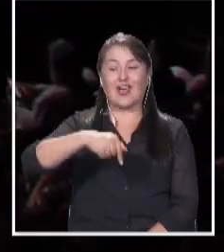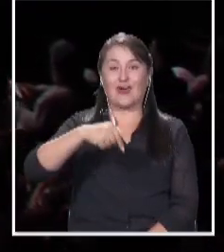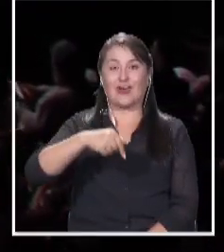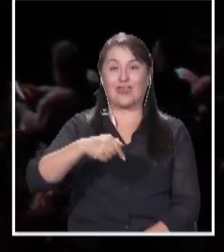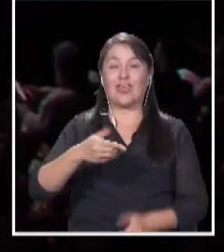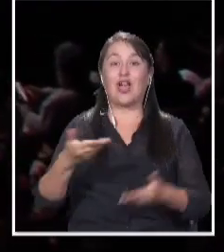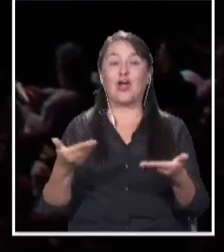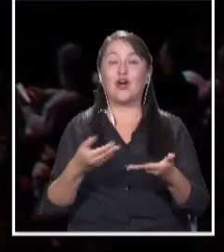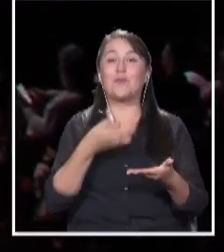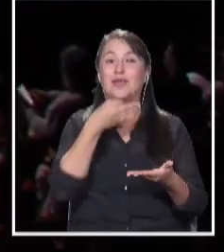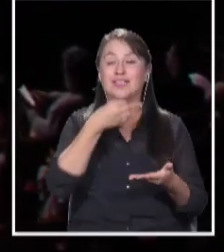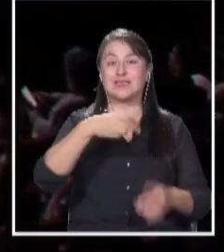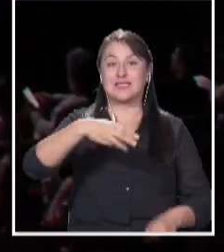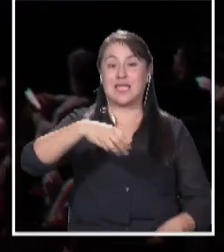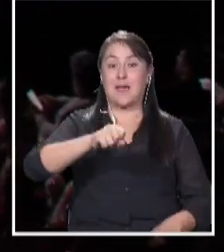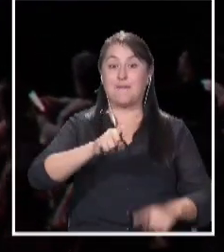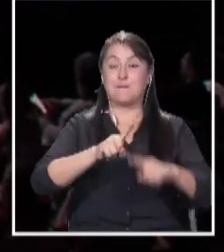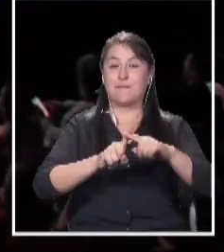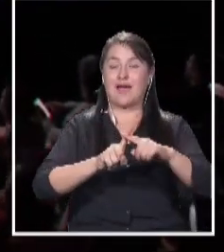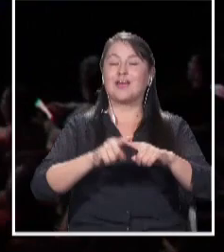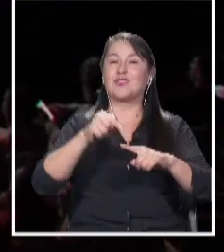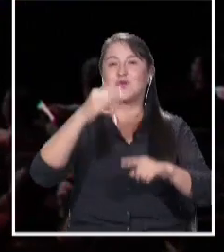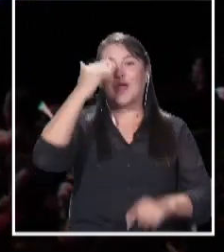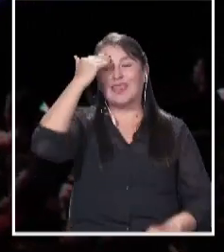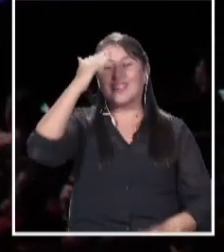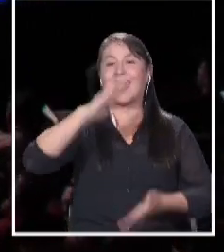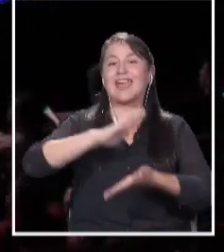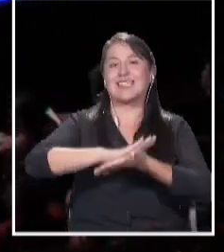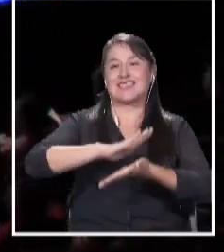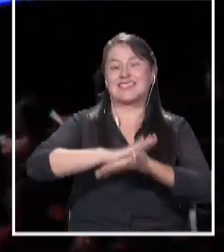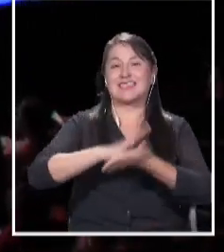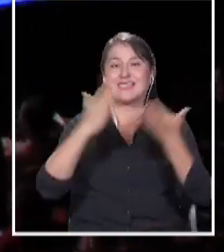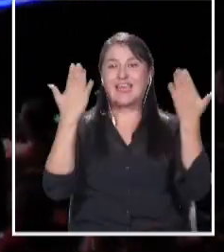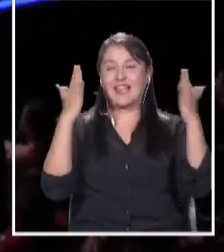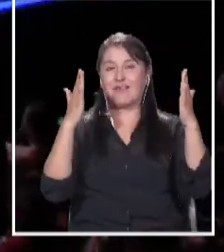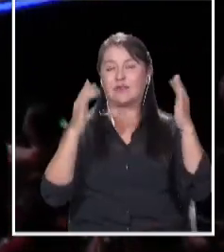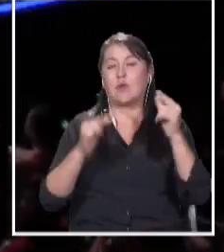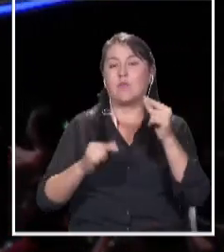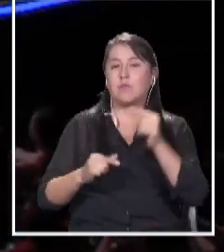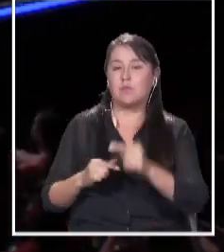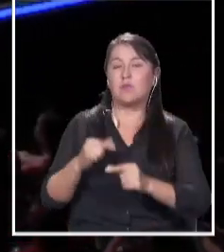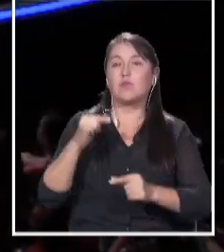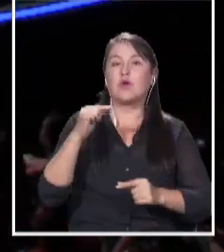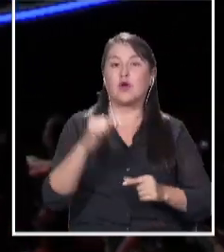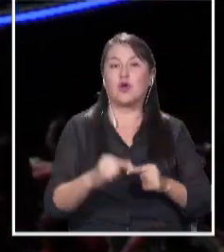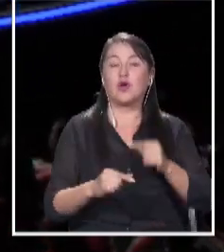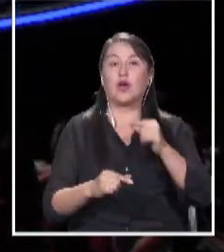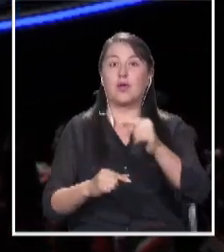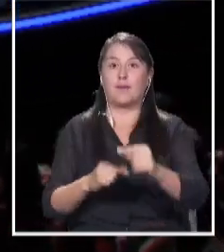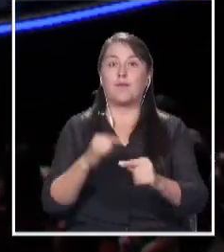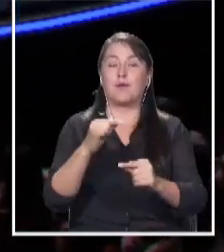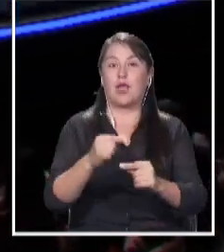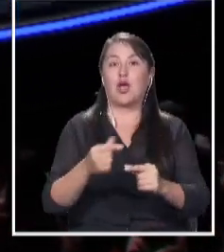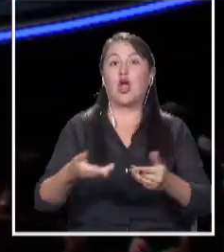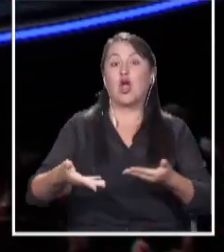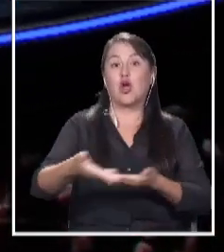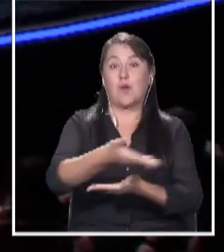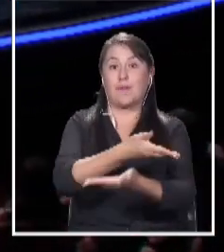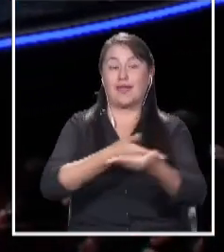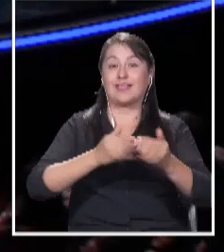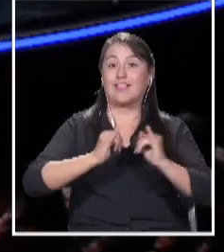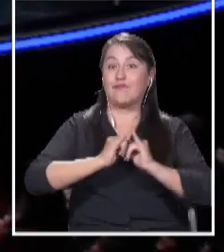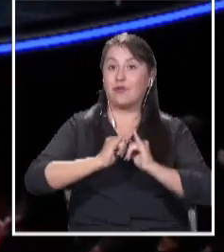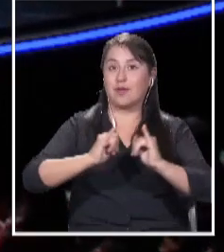como contaba Max, es un día especial de celebración en el que poco a poco sabemos que transmitir y compartir información sobre